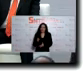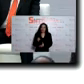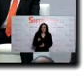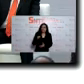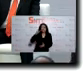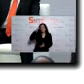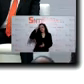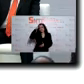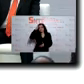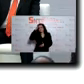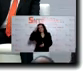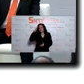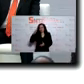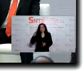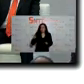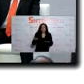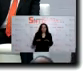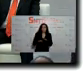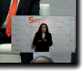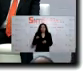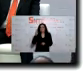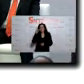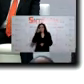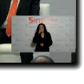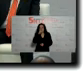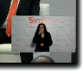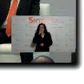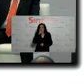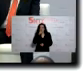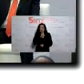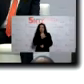terrible? ¿O ganas de celebrar?